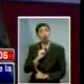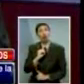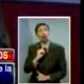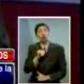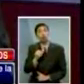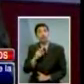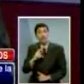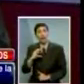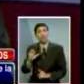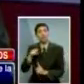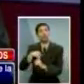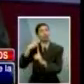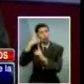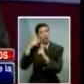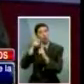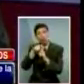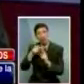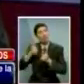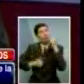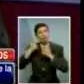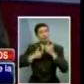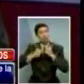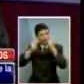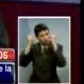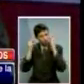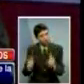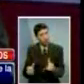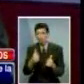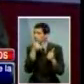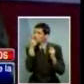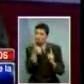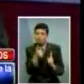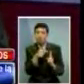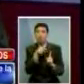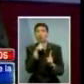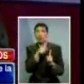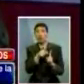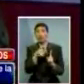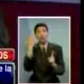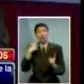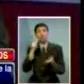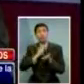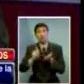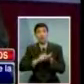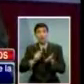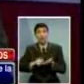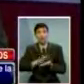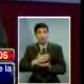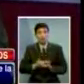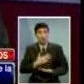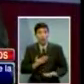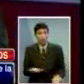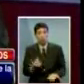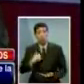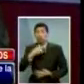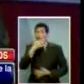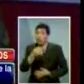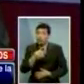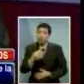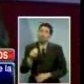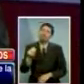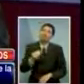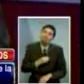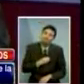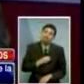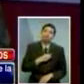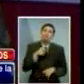extraordinaria profesional y se desempeñó ejemplarmente como seremi de salud. Yo en lo personal, se lo dije a ella, lamenté